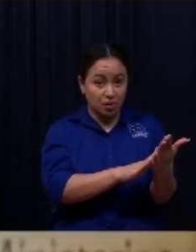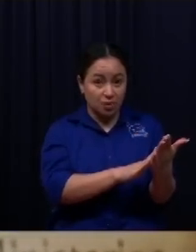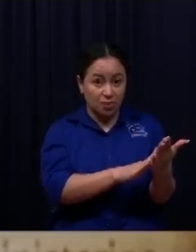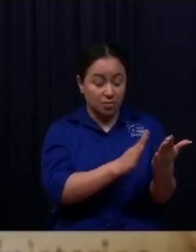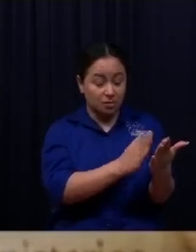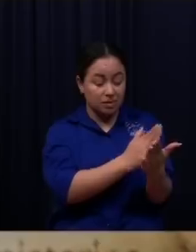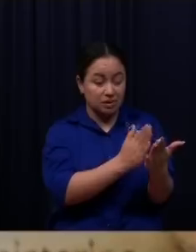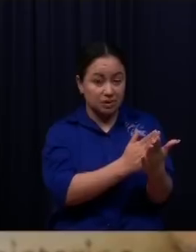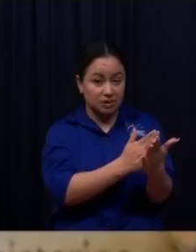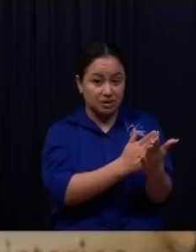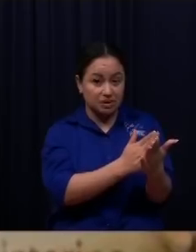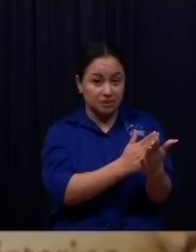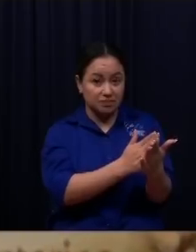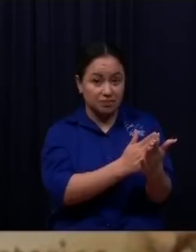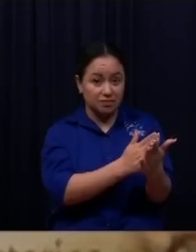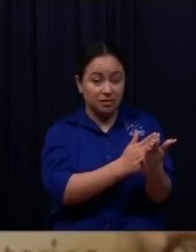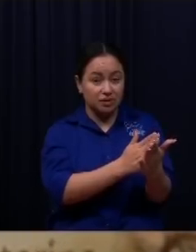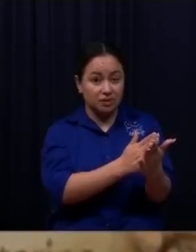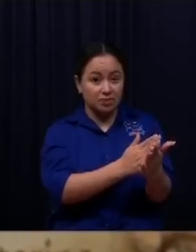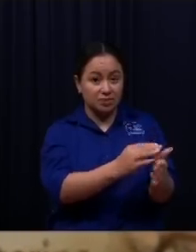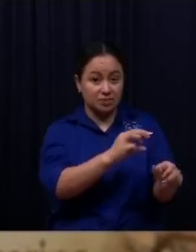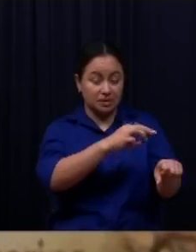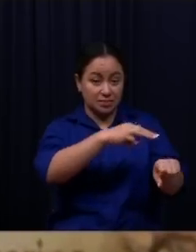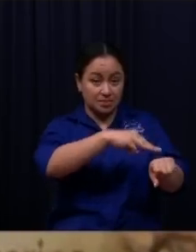creyentes es: y estas señales